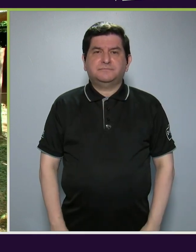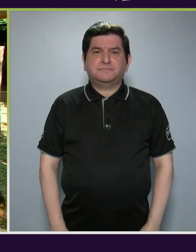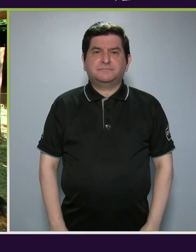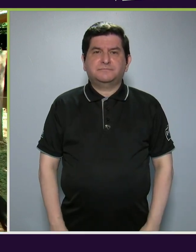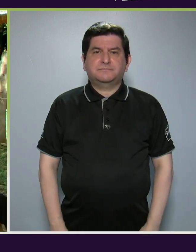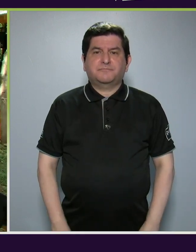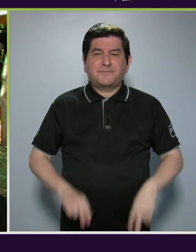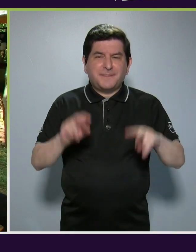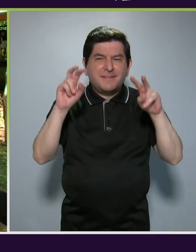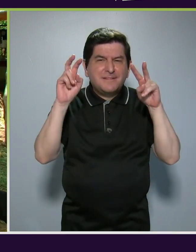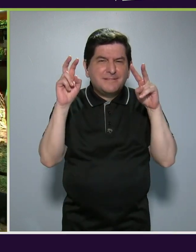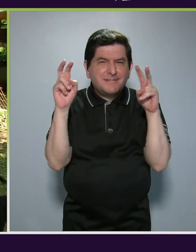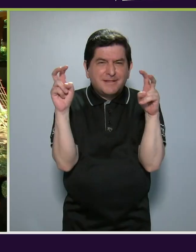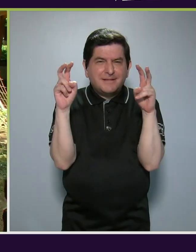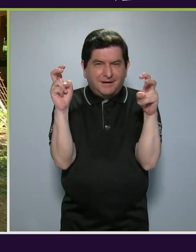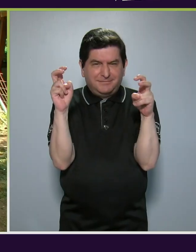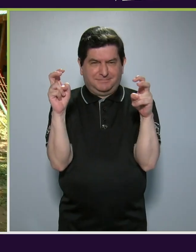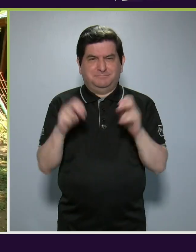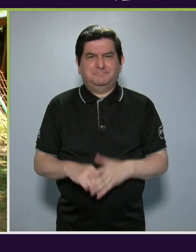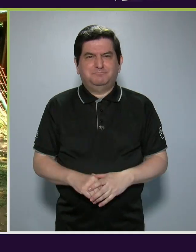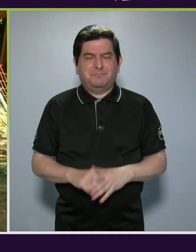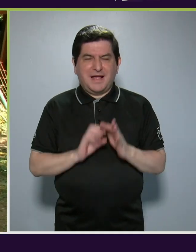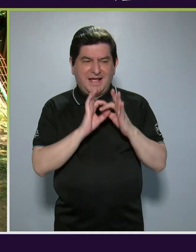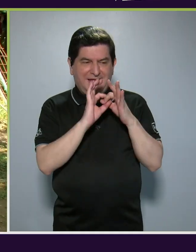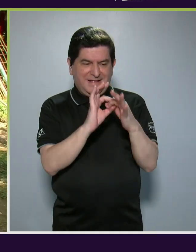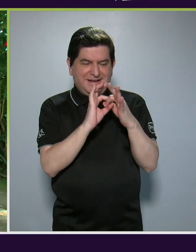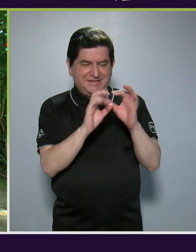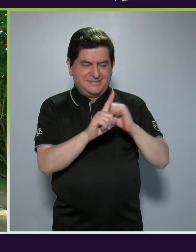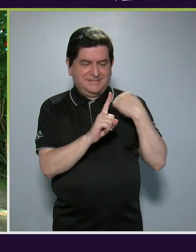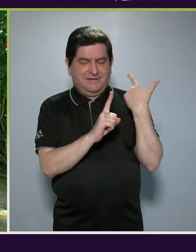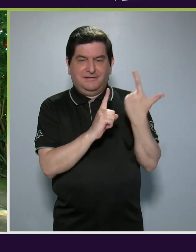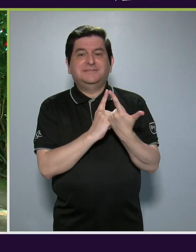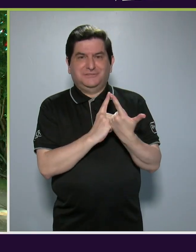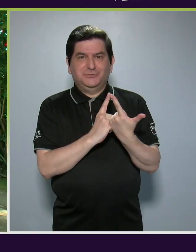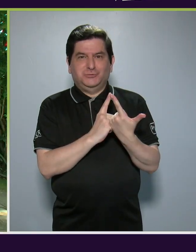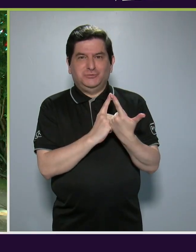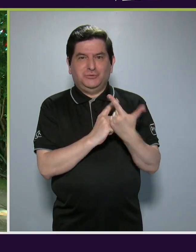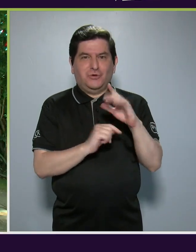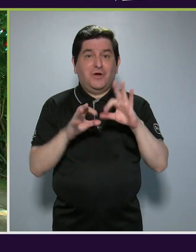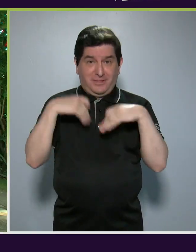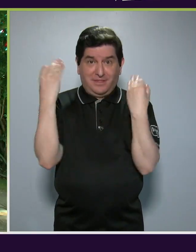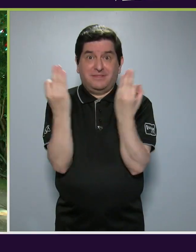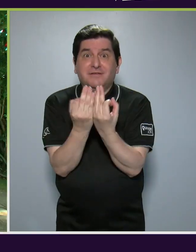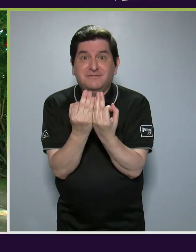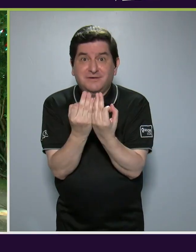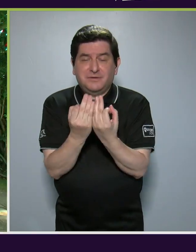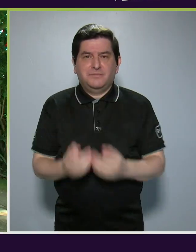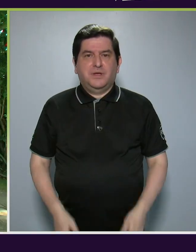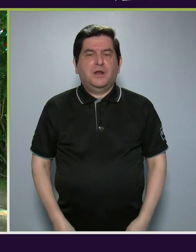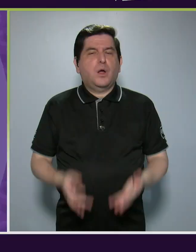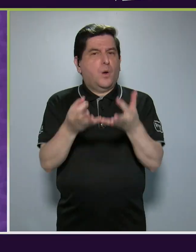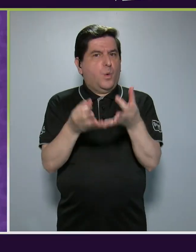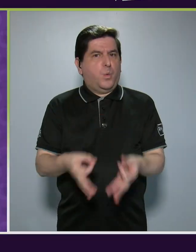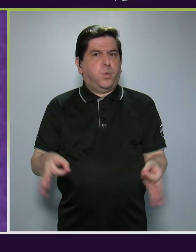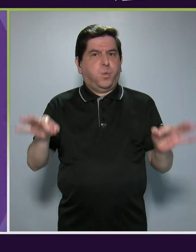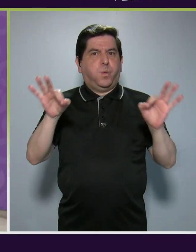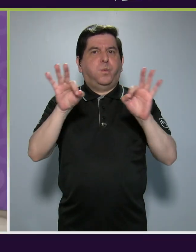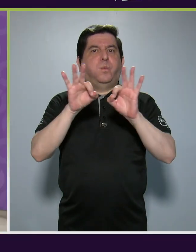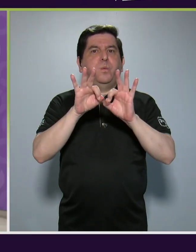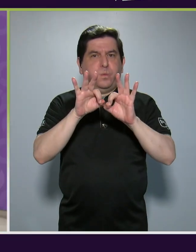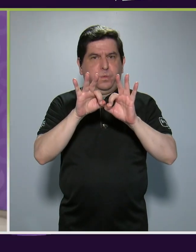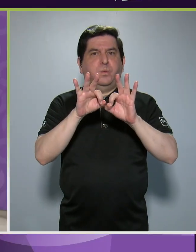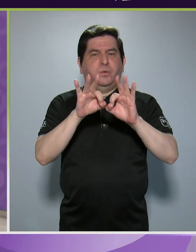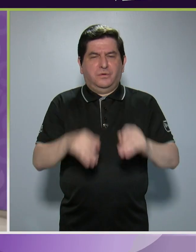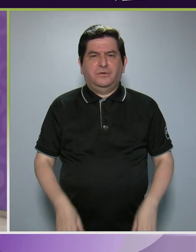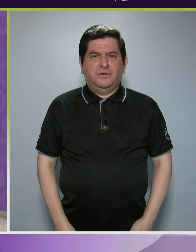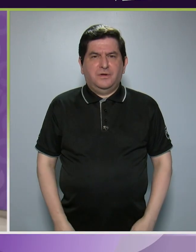El tema de las relaciones sociales y familiares, que es un tema muy importante,